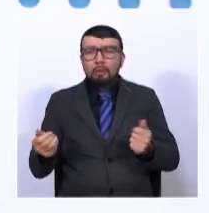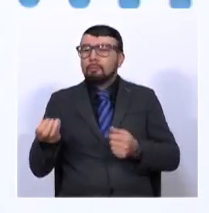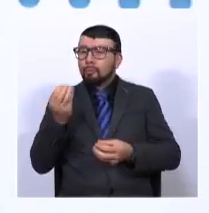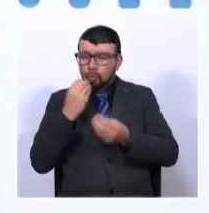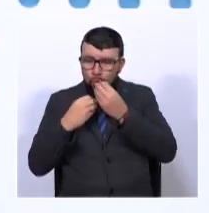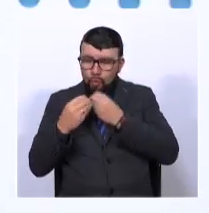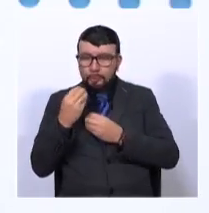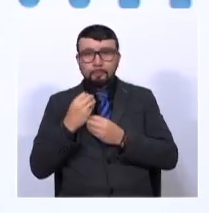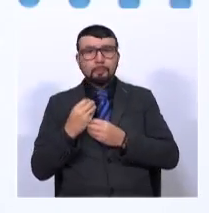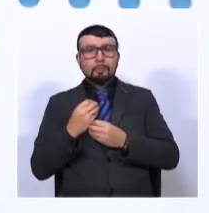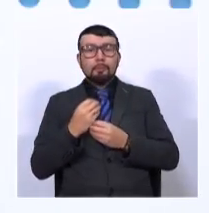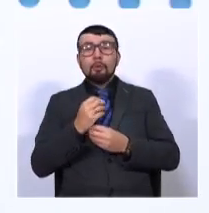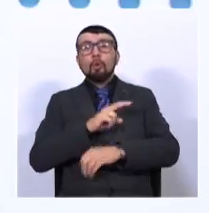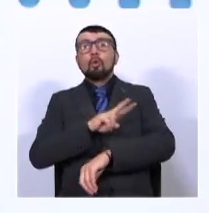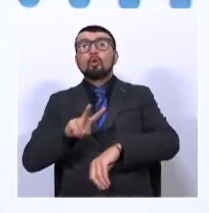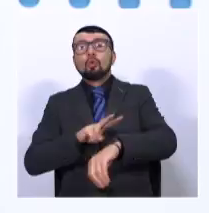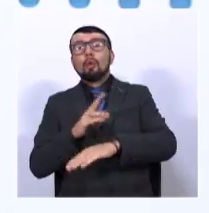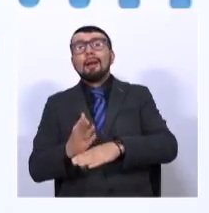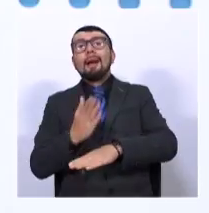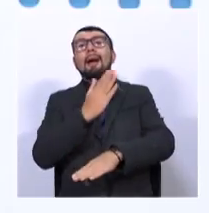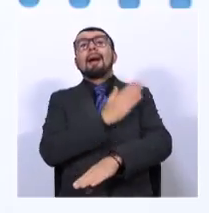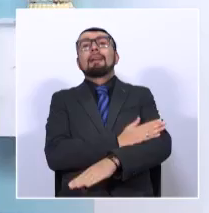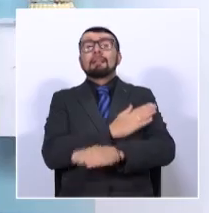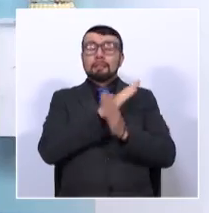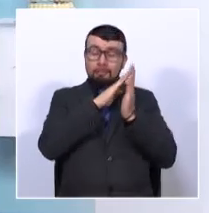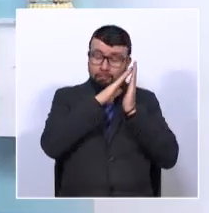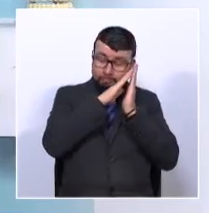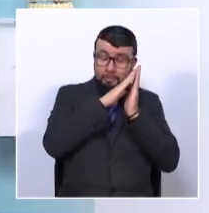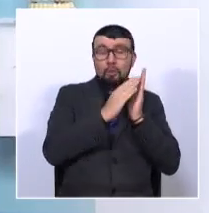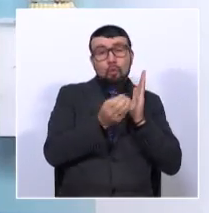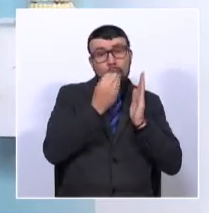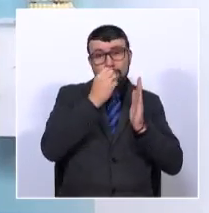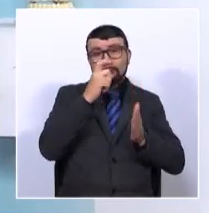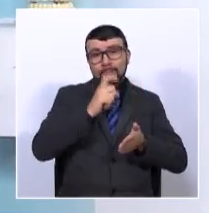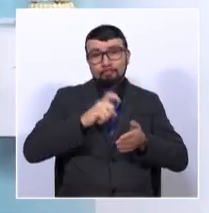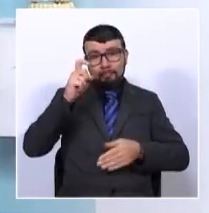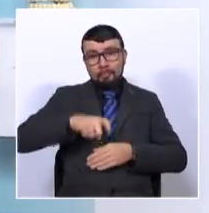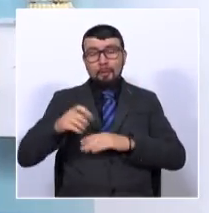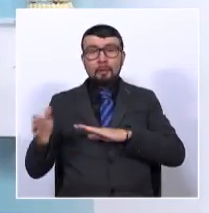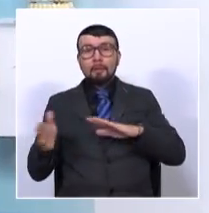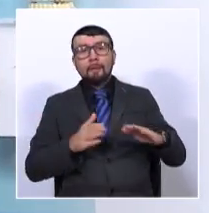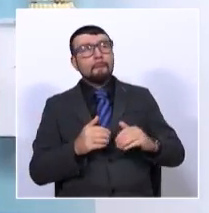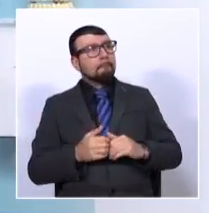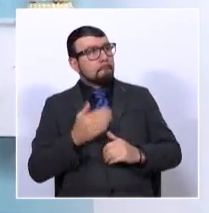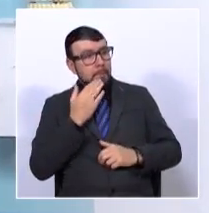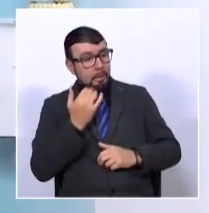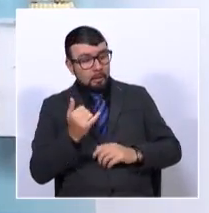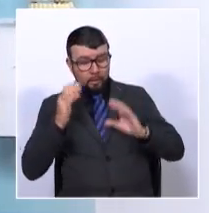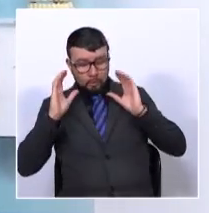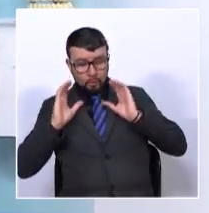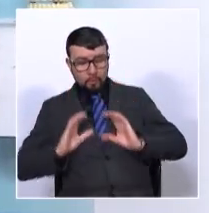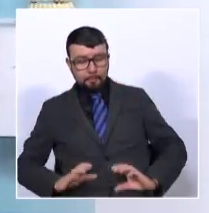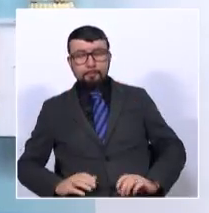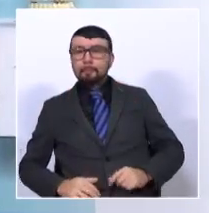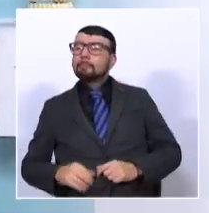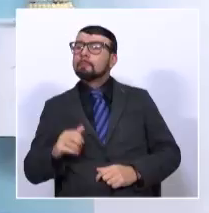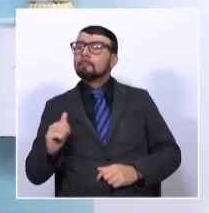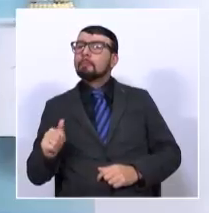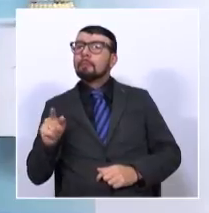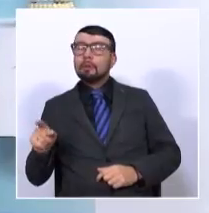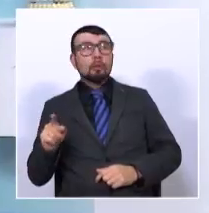1 o 2 horas antes de acostarnos. Entonces tenemos el cuerpo humano, ¿cierto? Hablaba el doctor